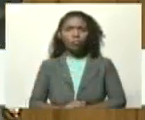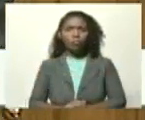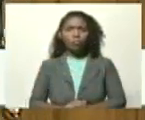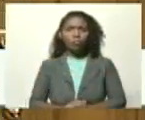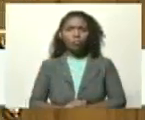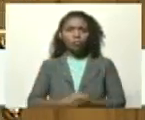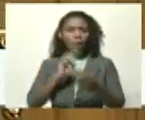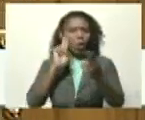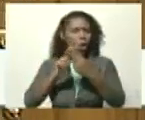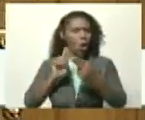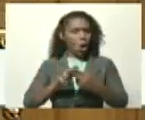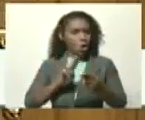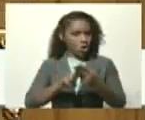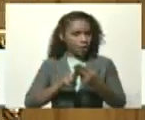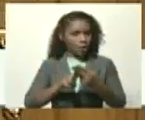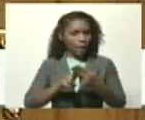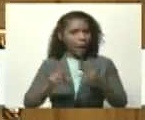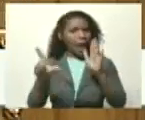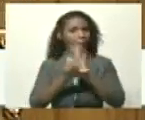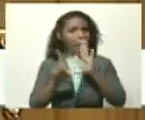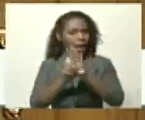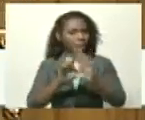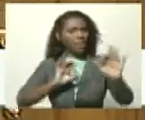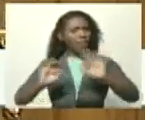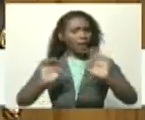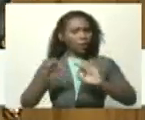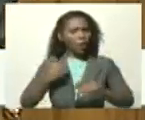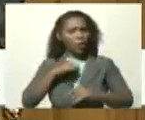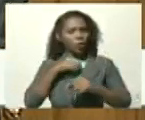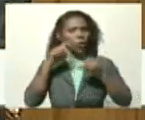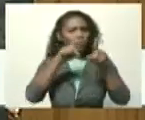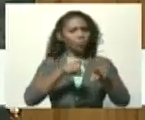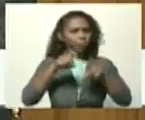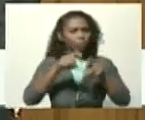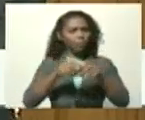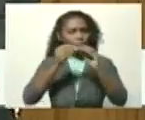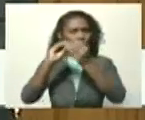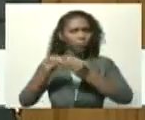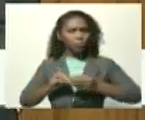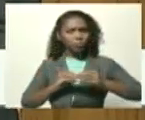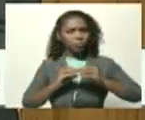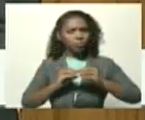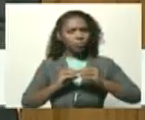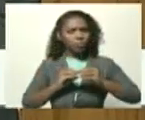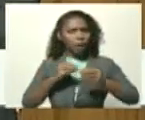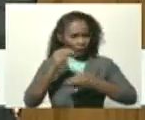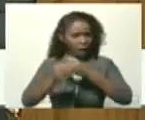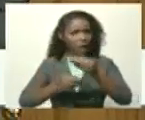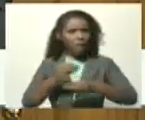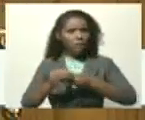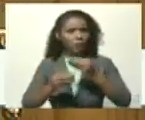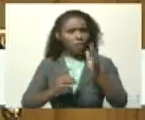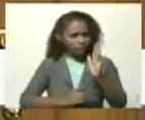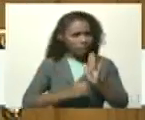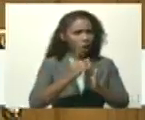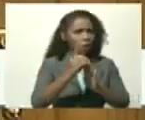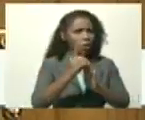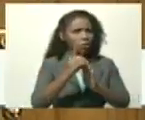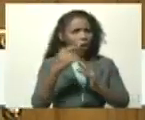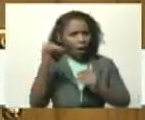Lo conoce realmente, conoce la ley de teatro, nuestras cultoras y nuestros cultores. La ejecutan, la desarrollan.